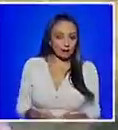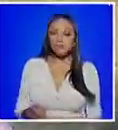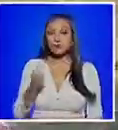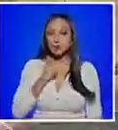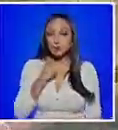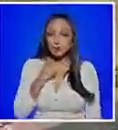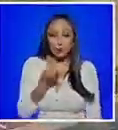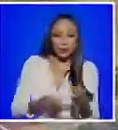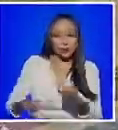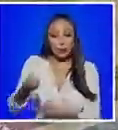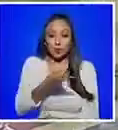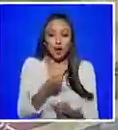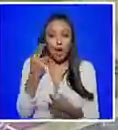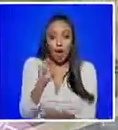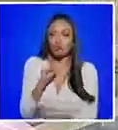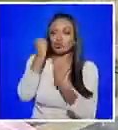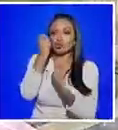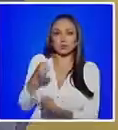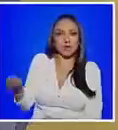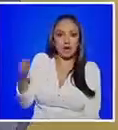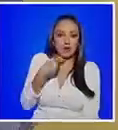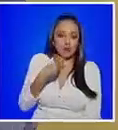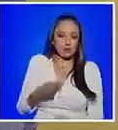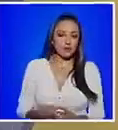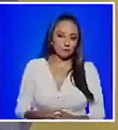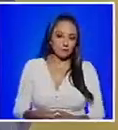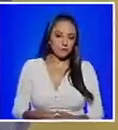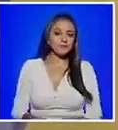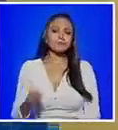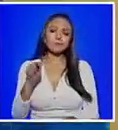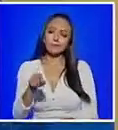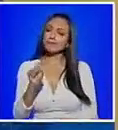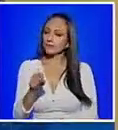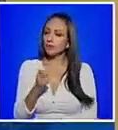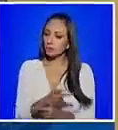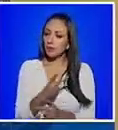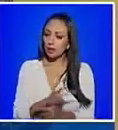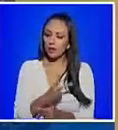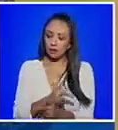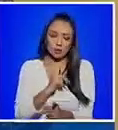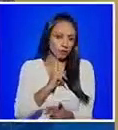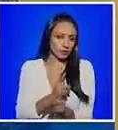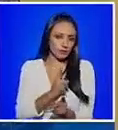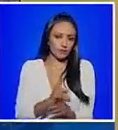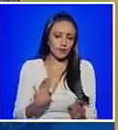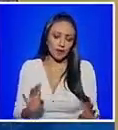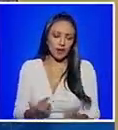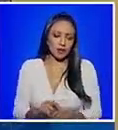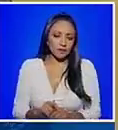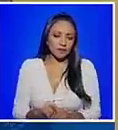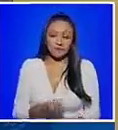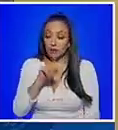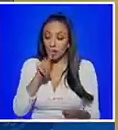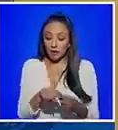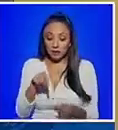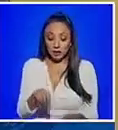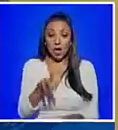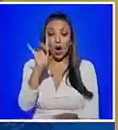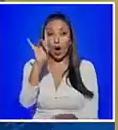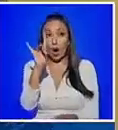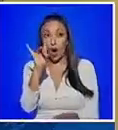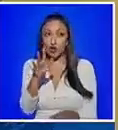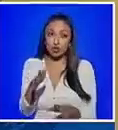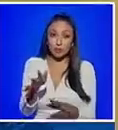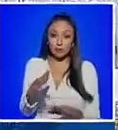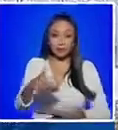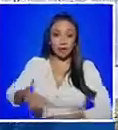alarmados por la ola de inseguridad en la zona. Sí, es un poco inseguro, hay que hacer, porque hasta aquí, hasta las 8 ya más o menos